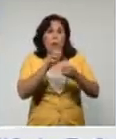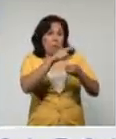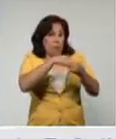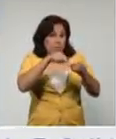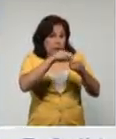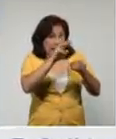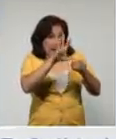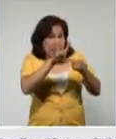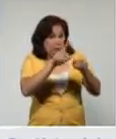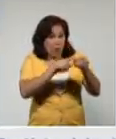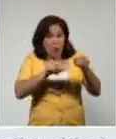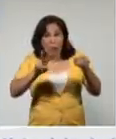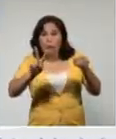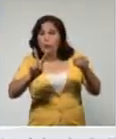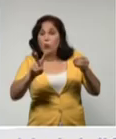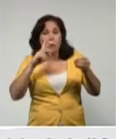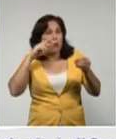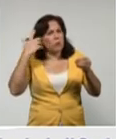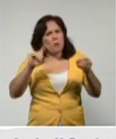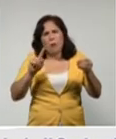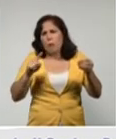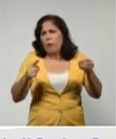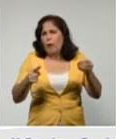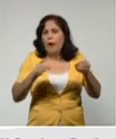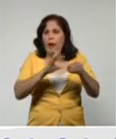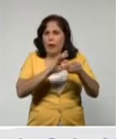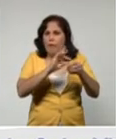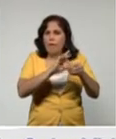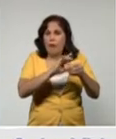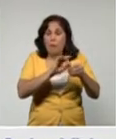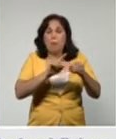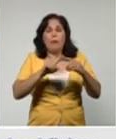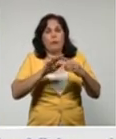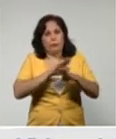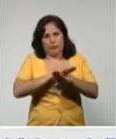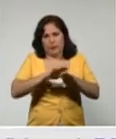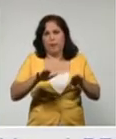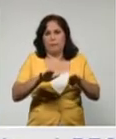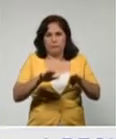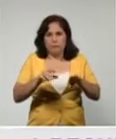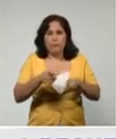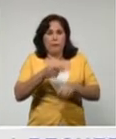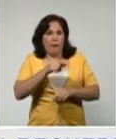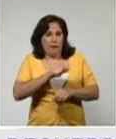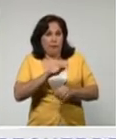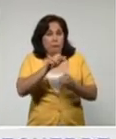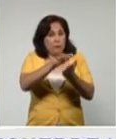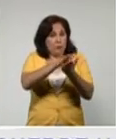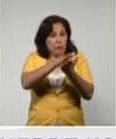había podido precisar la fuente de infección y se acumulan